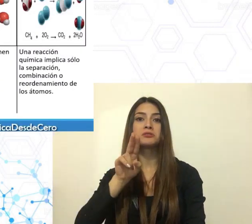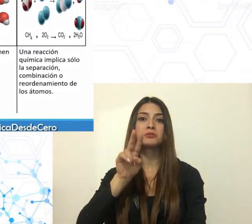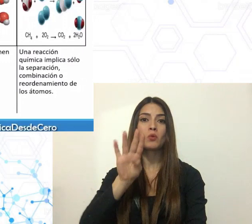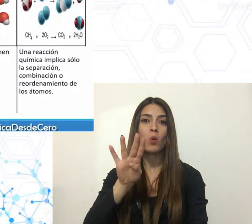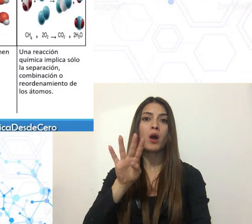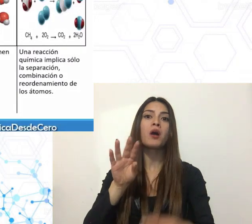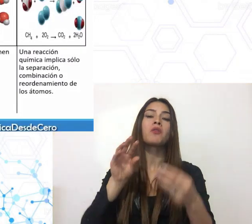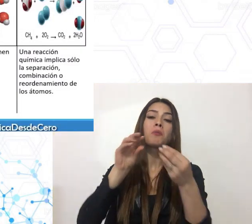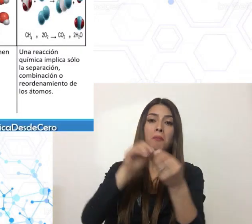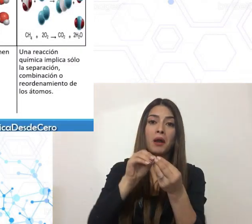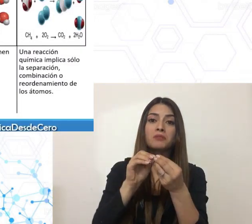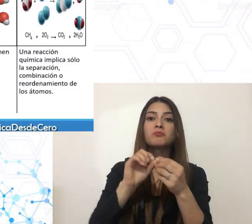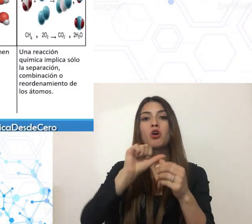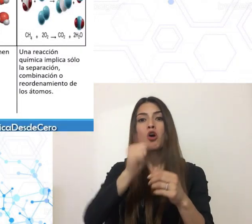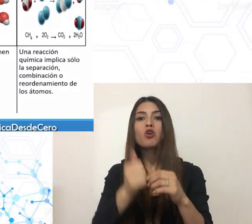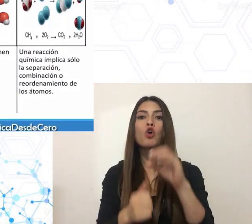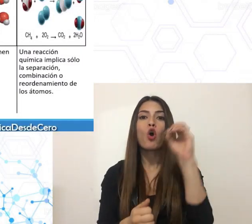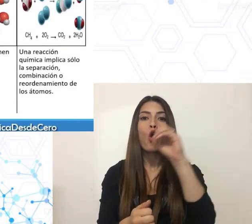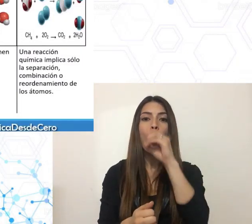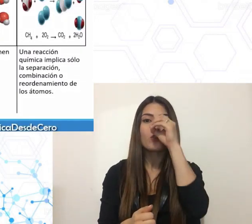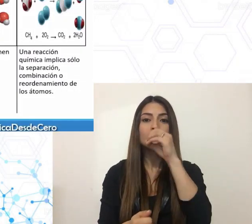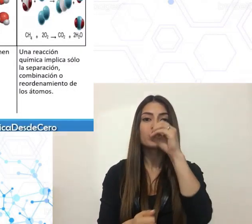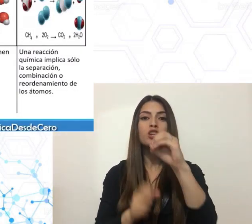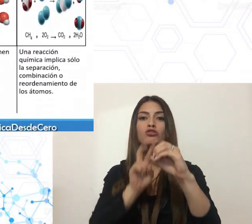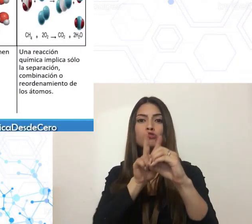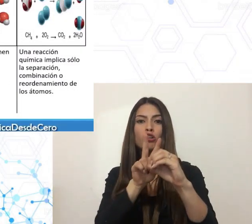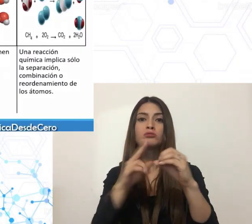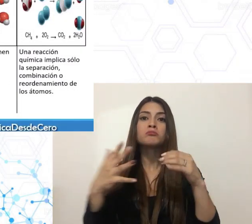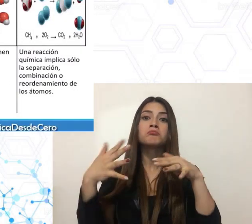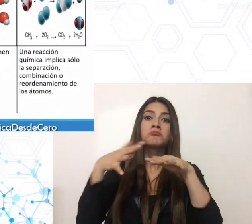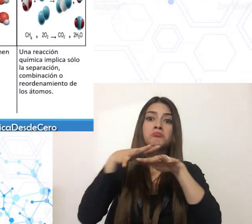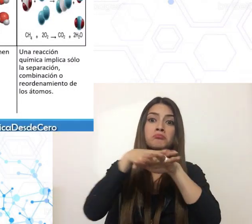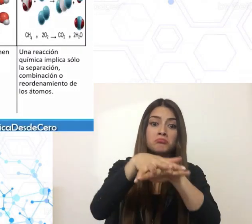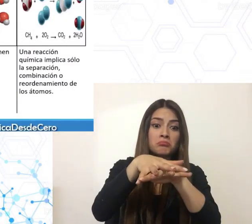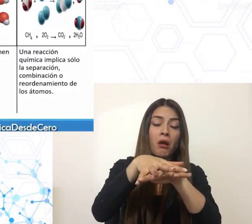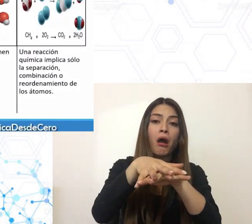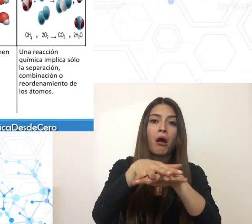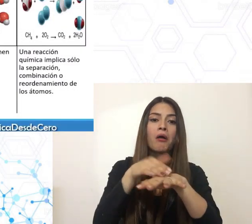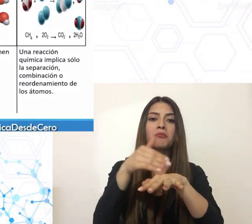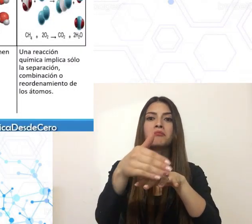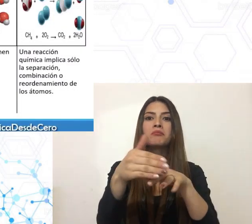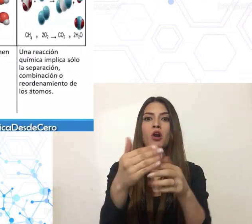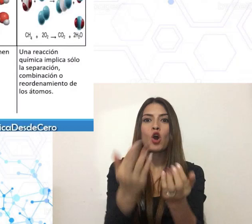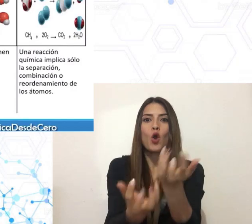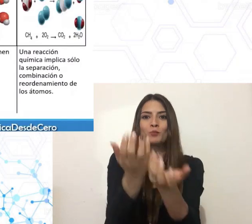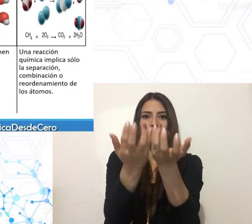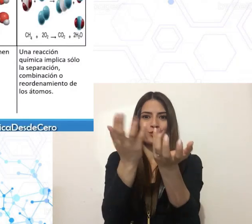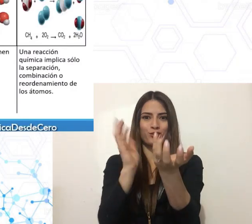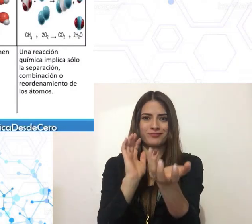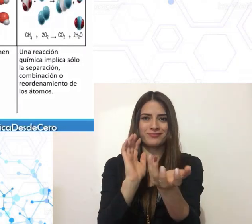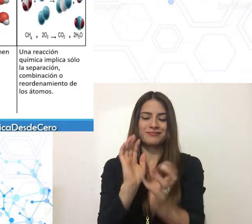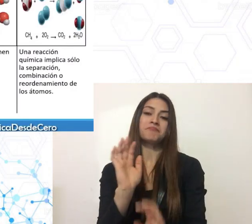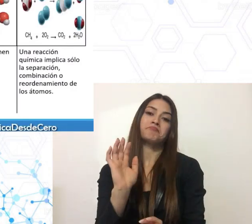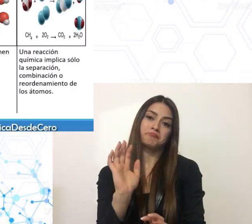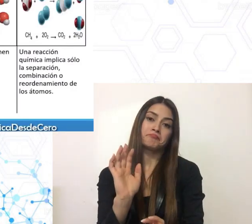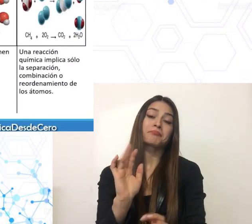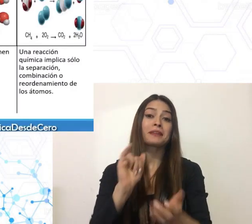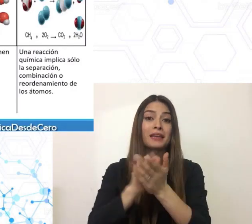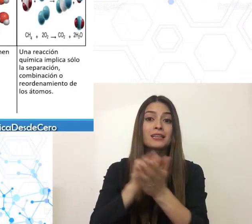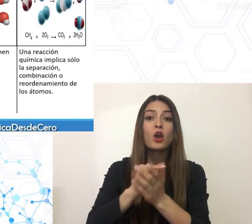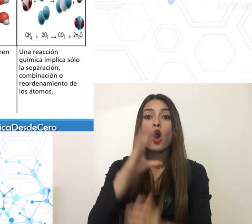el señor John Dalton es quien postula la teoría atómica moderna y nos habla de un átomo